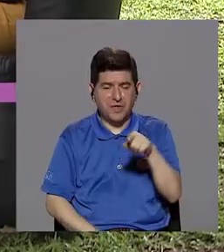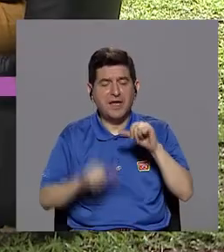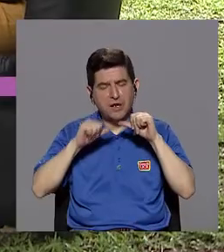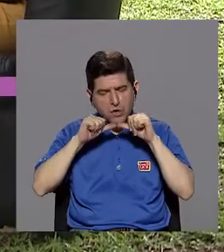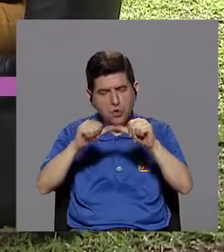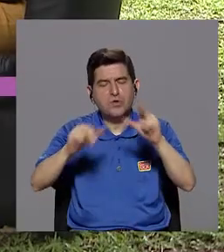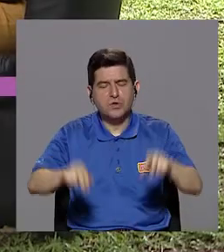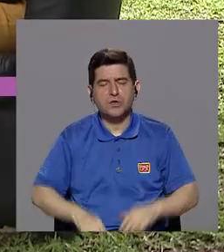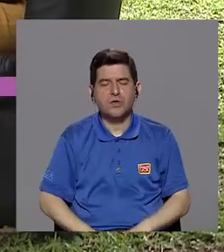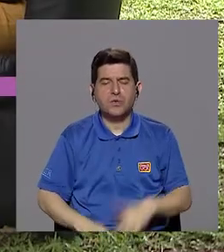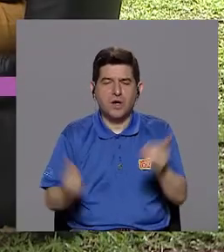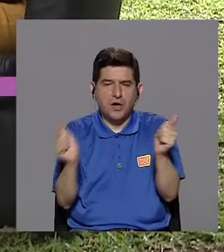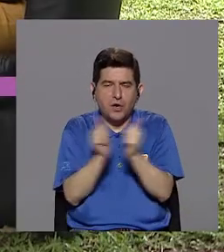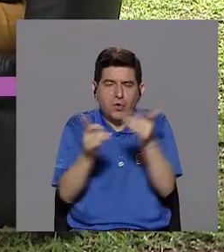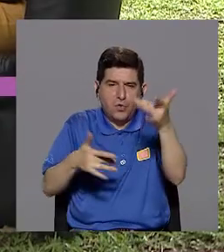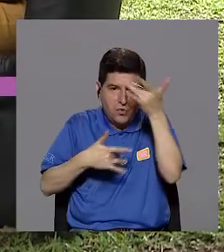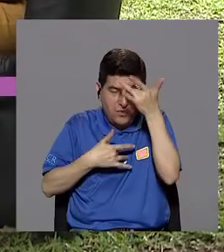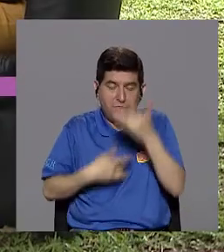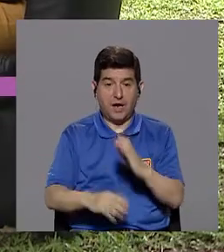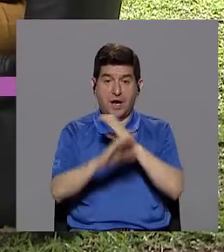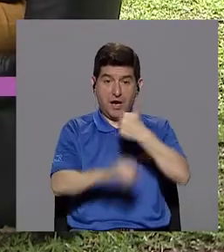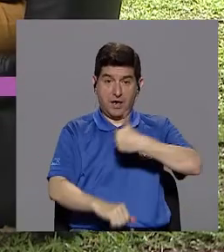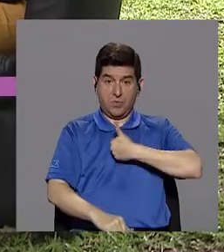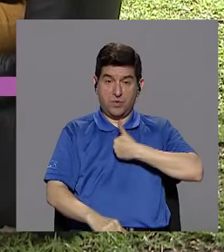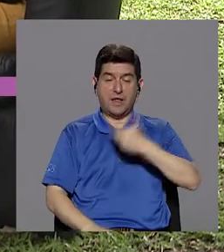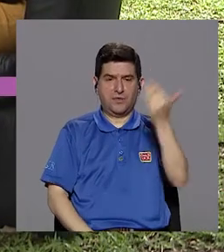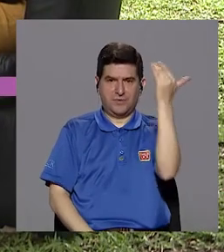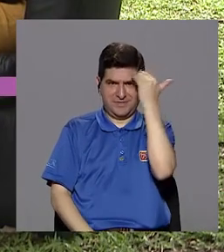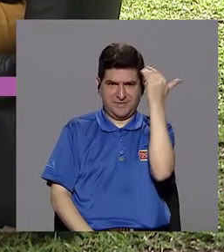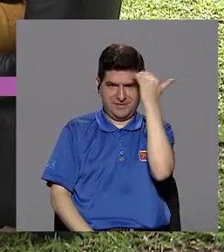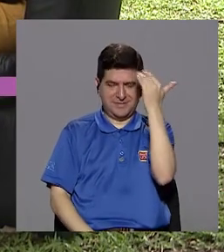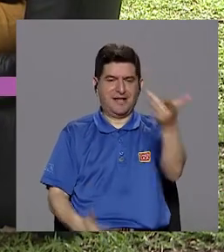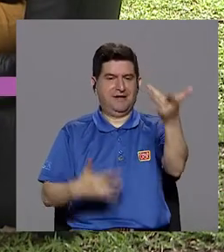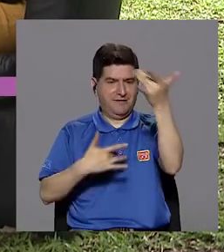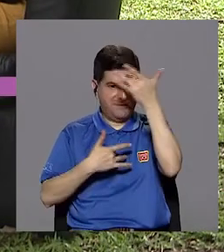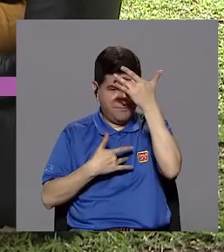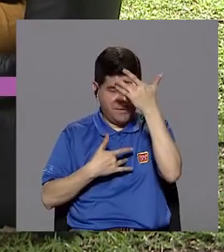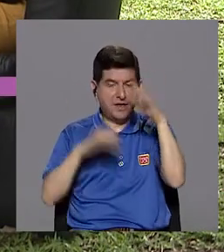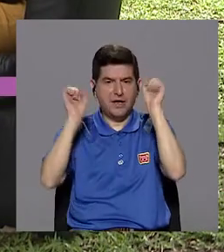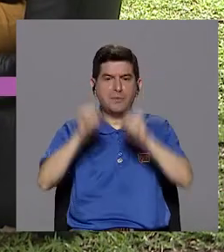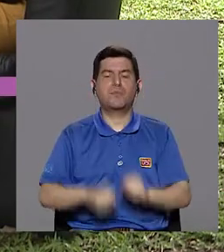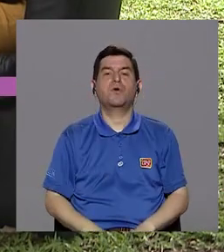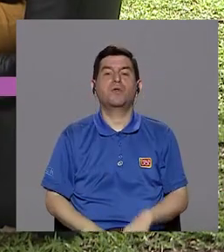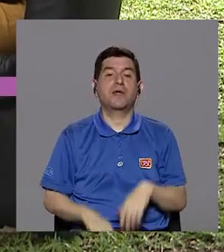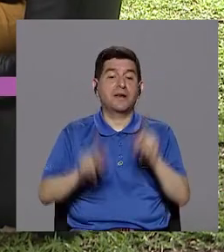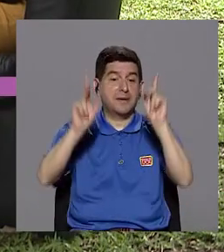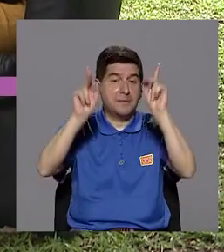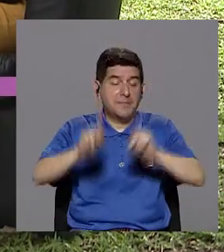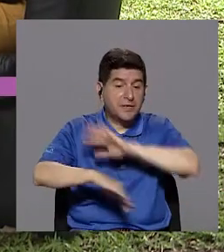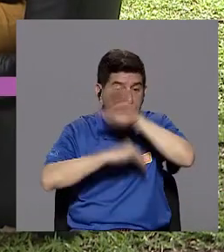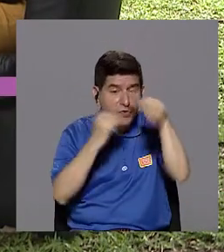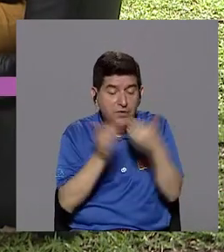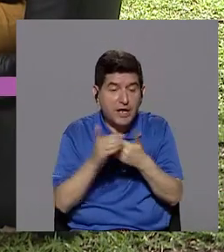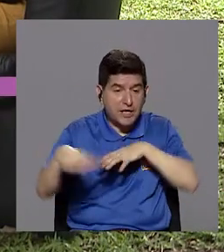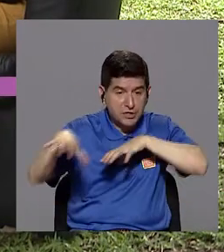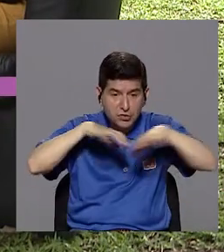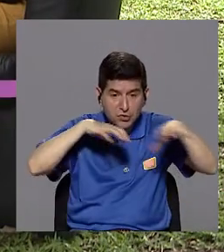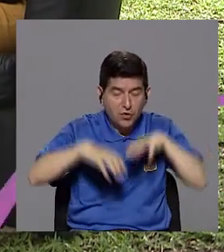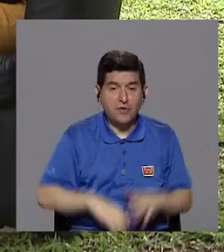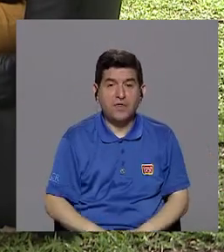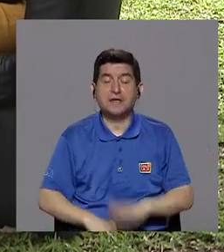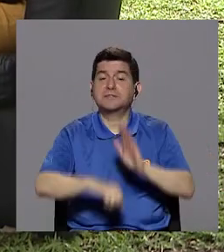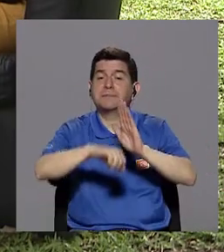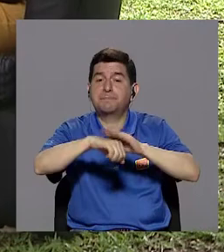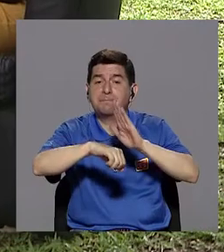Entonces, el autocuidado son el conocimiento de su enfermedad para poder insertar todas aquellas actividades que